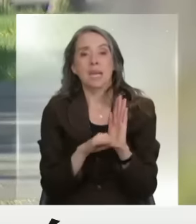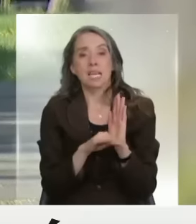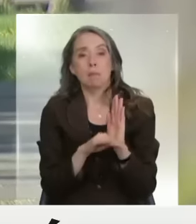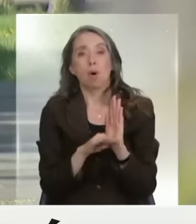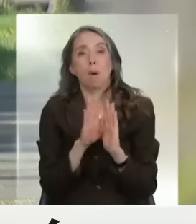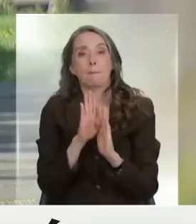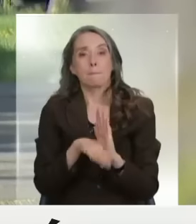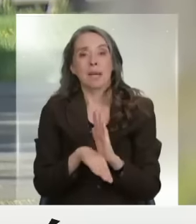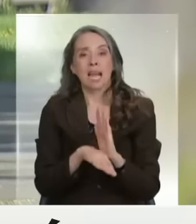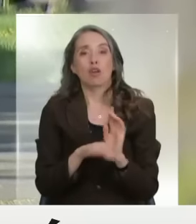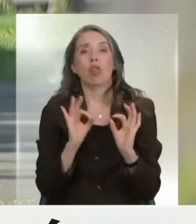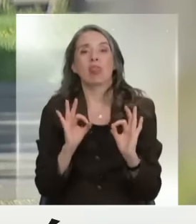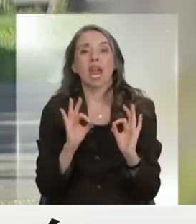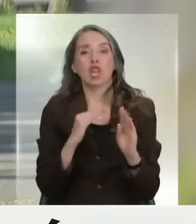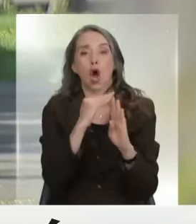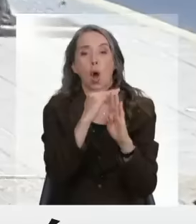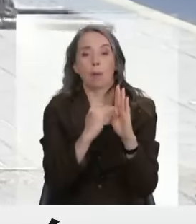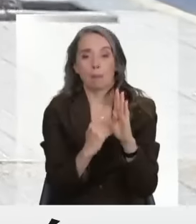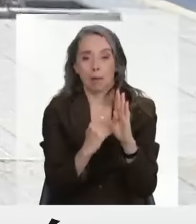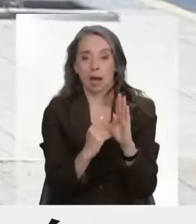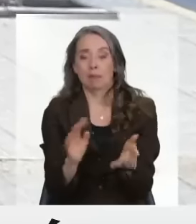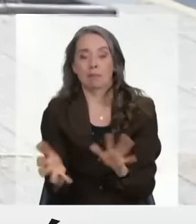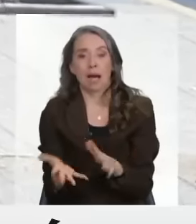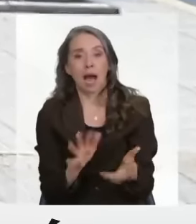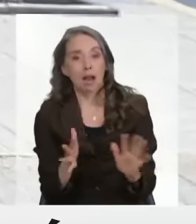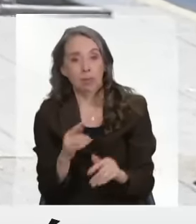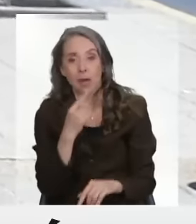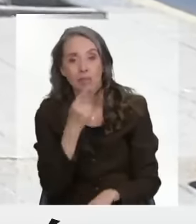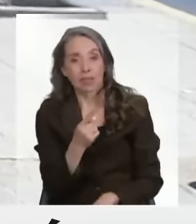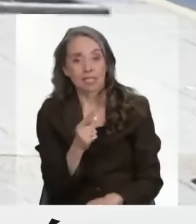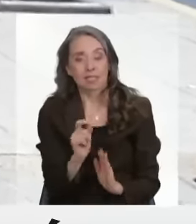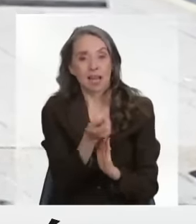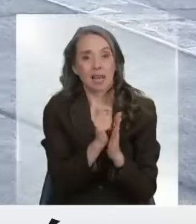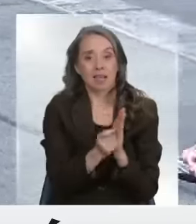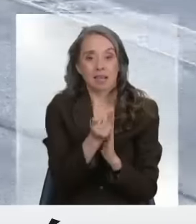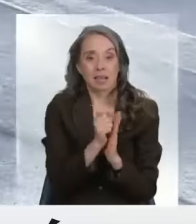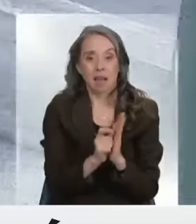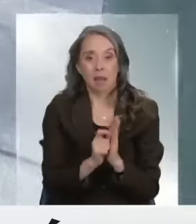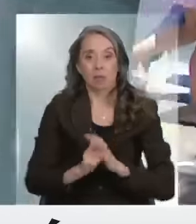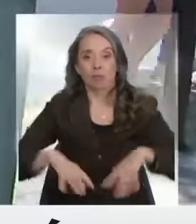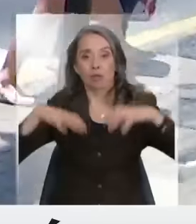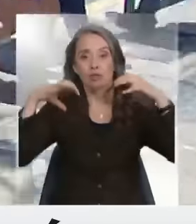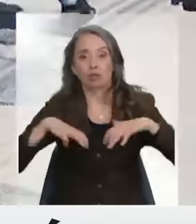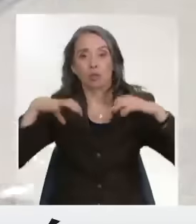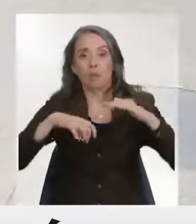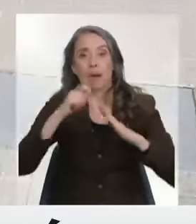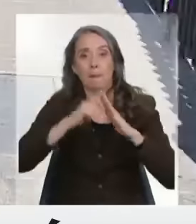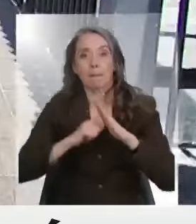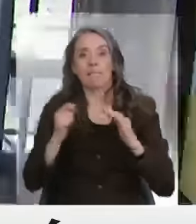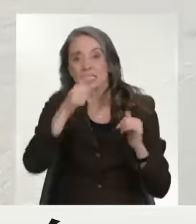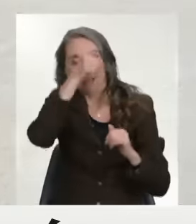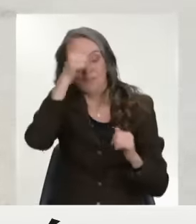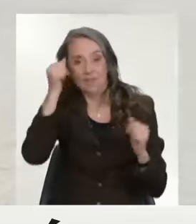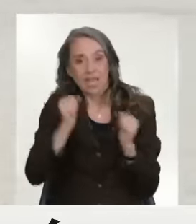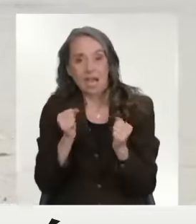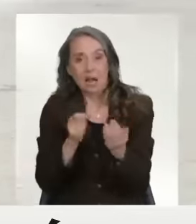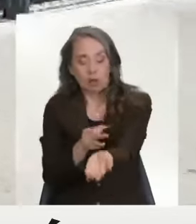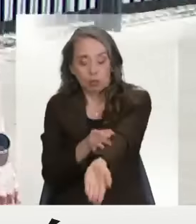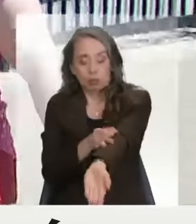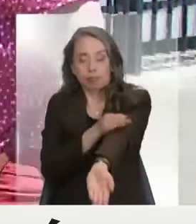por debajo de la media normal. Y no descarta además esta proyección que tengamos lluvias de verano en el interior de la zona